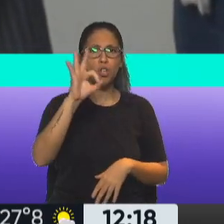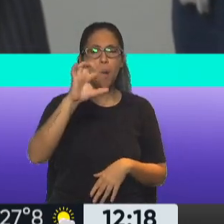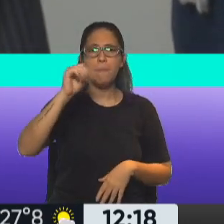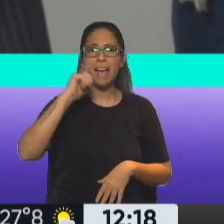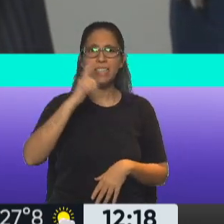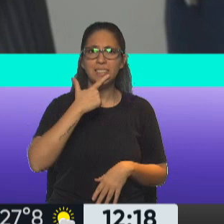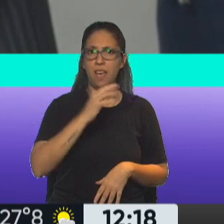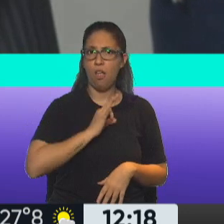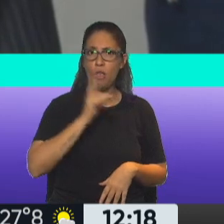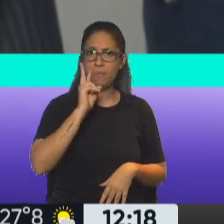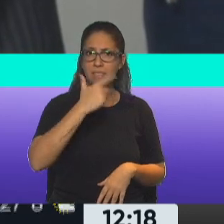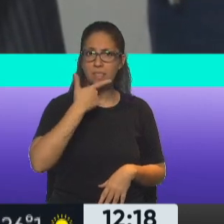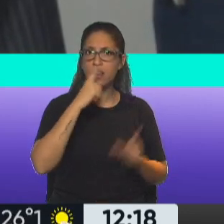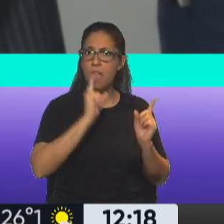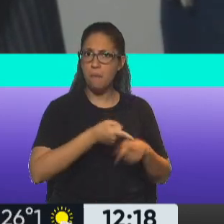en el 2017